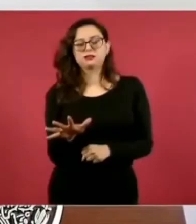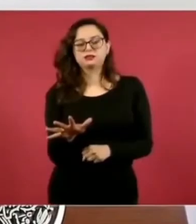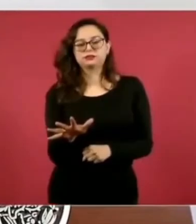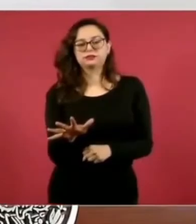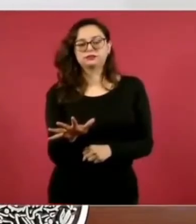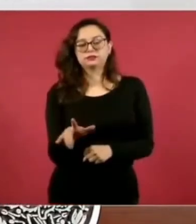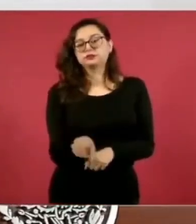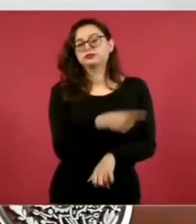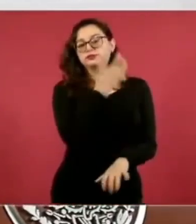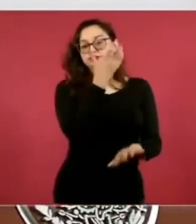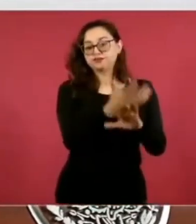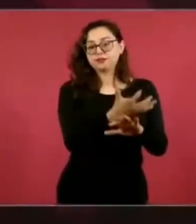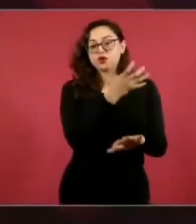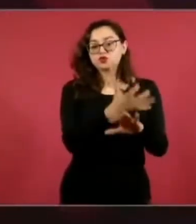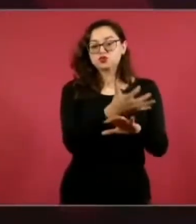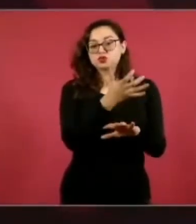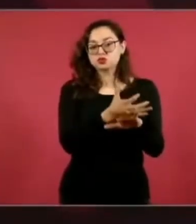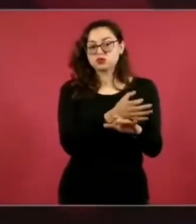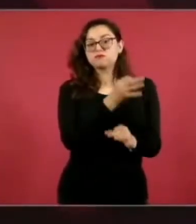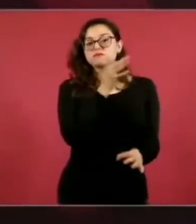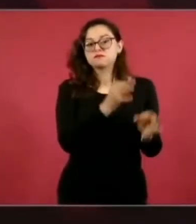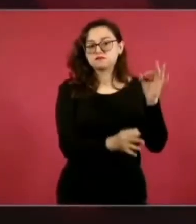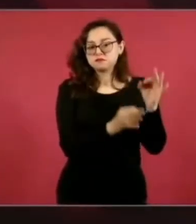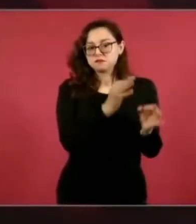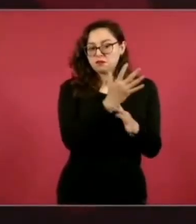de Estados Unidos ha hablado